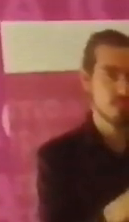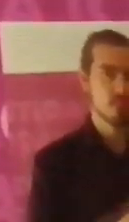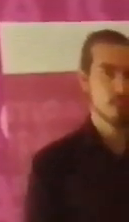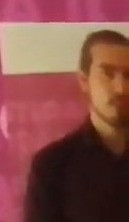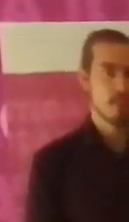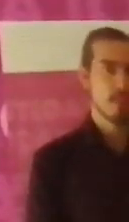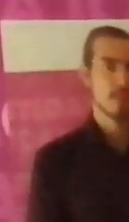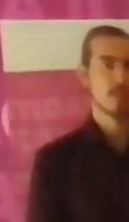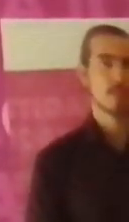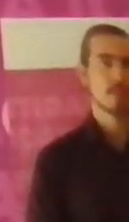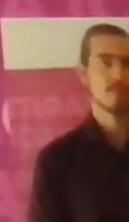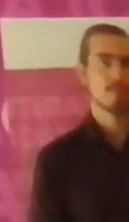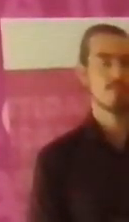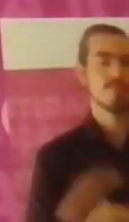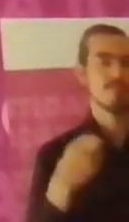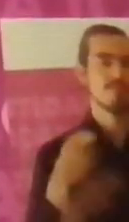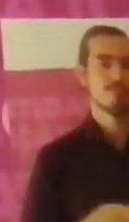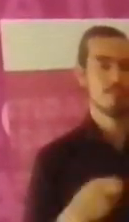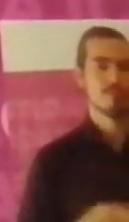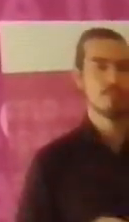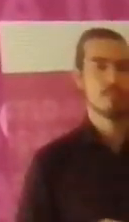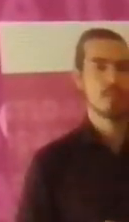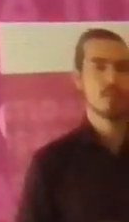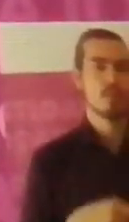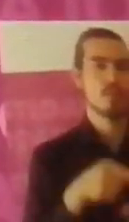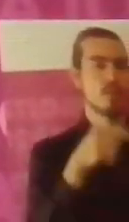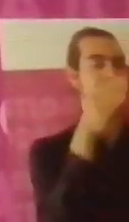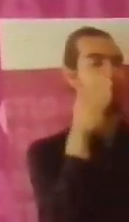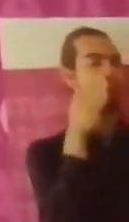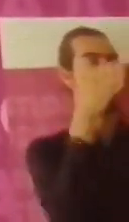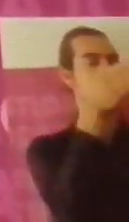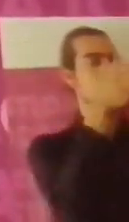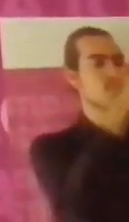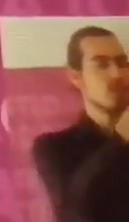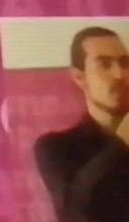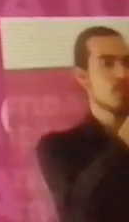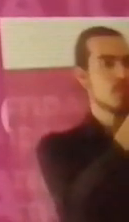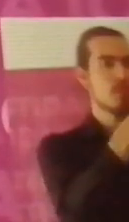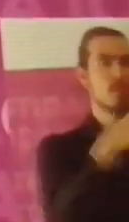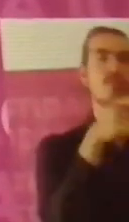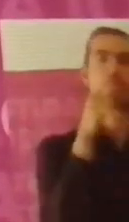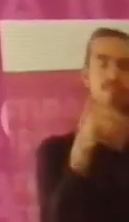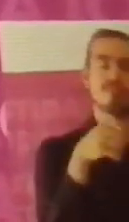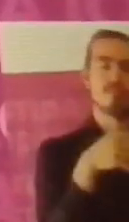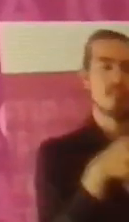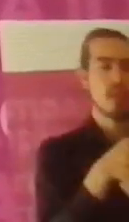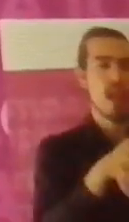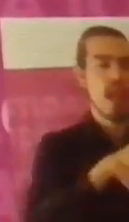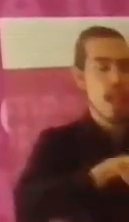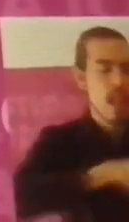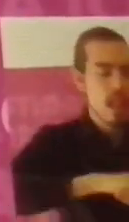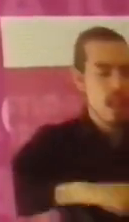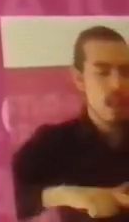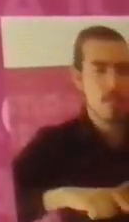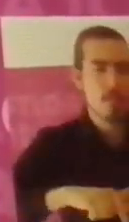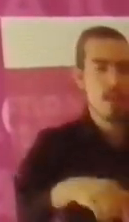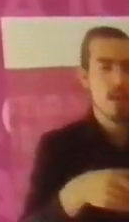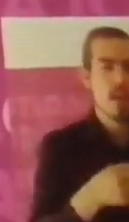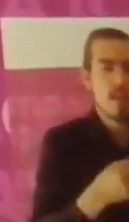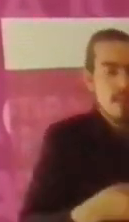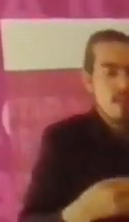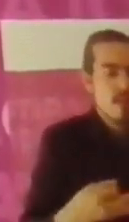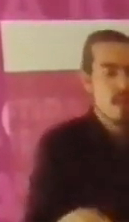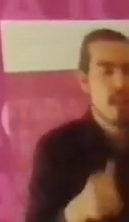Esto nos logra tener el objetivo de tener una ciudad libre de tierra de arrastre y basura que se acumulan en nuestras calles principales